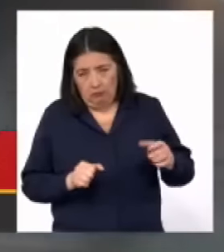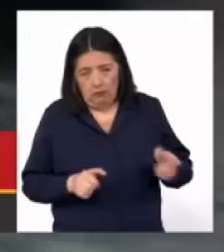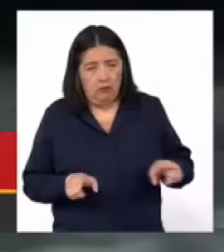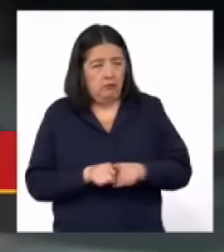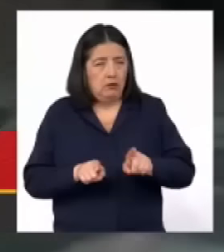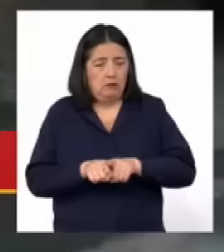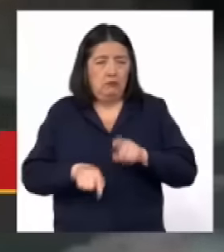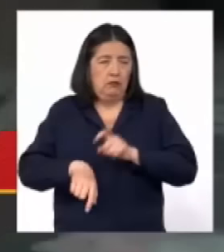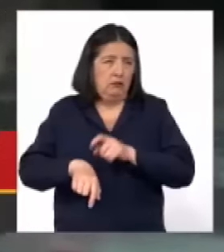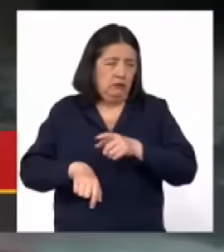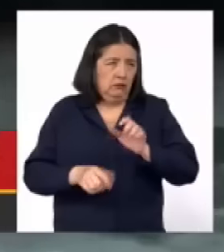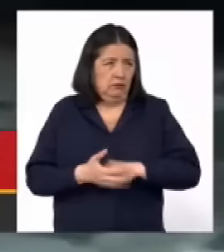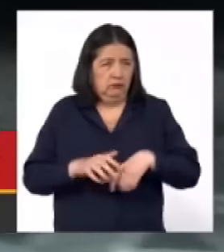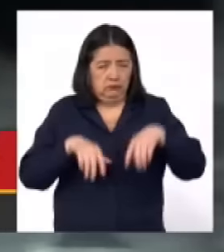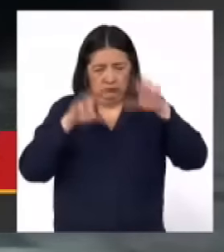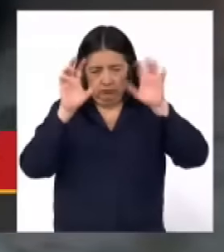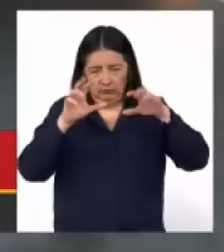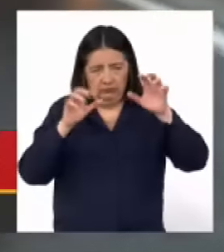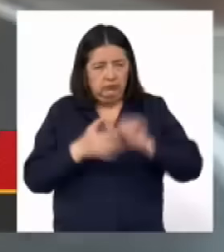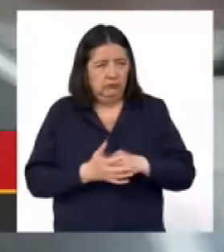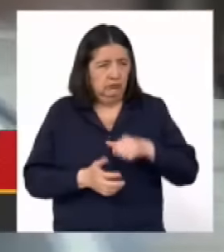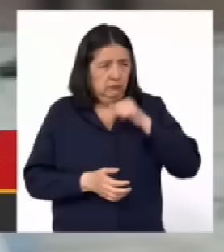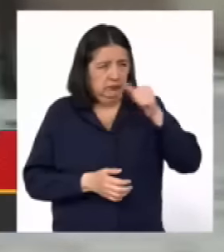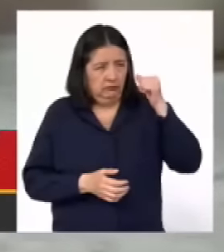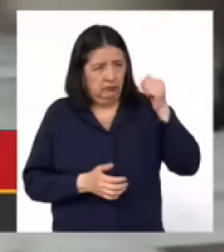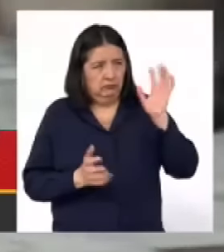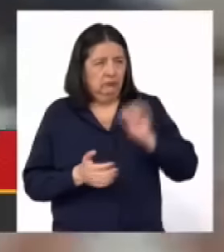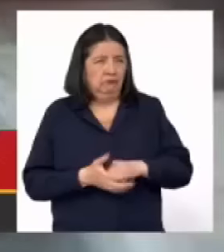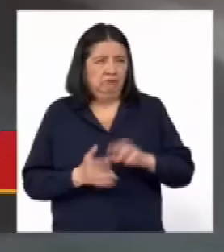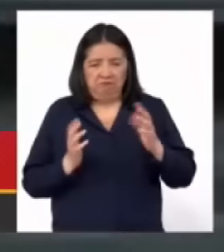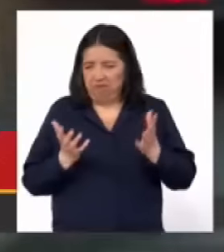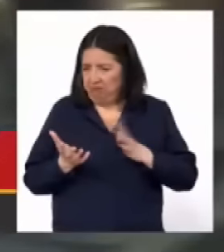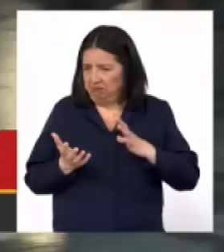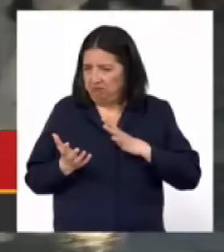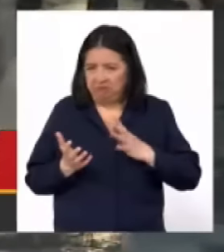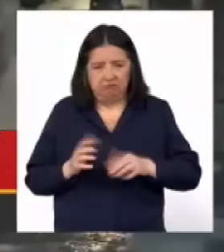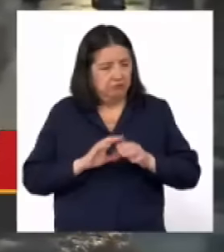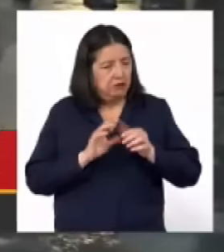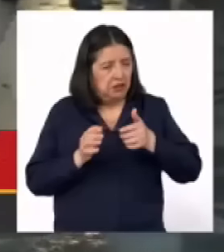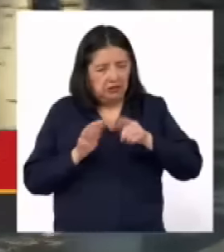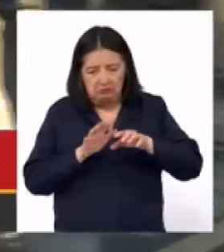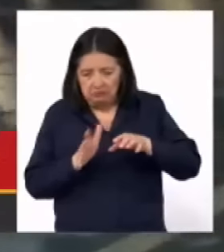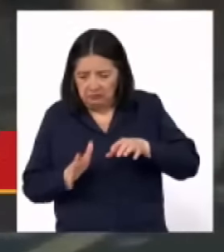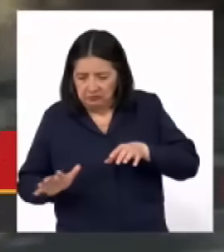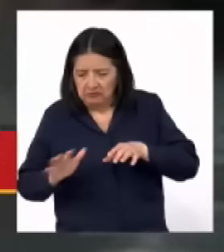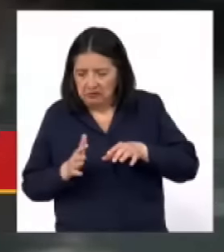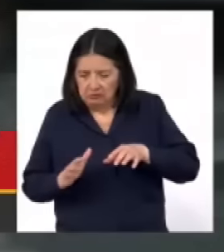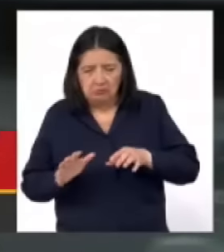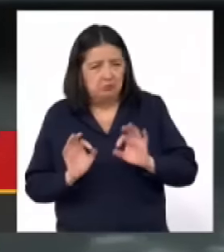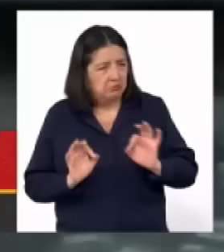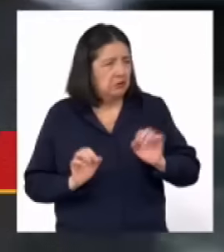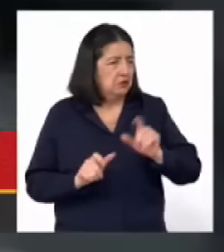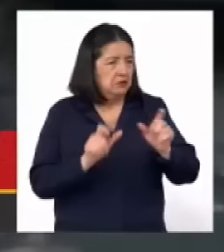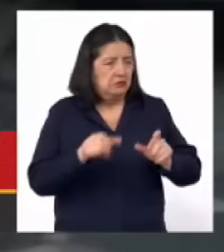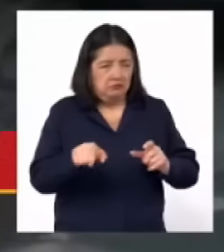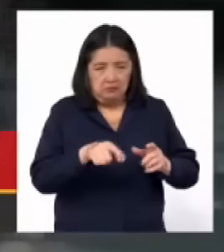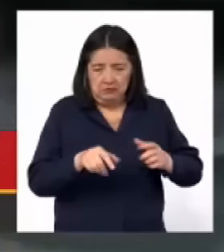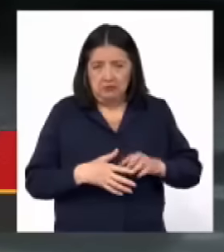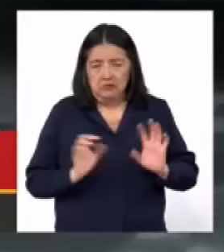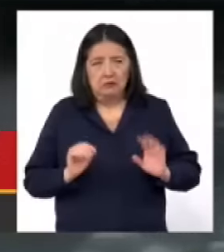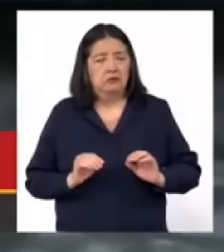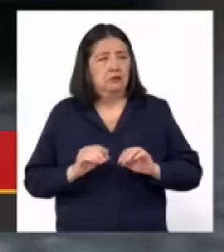mismo horario la lluvia que el día de ayer, el drenaje y la muy buena disposición de la gente que suele